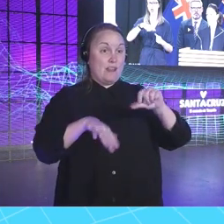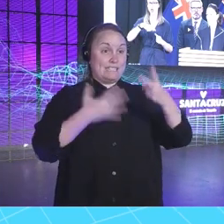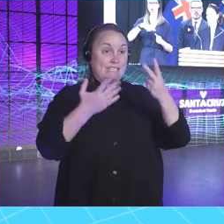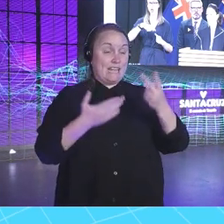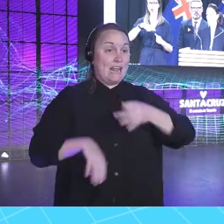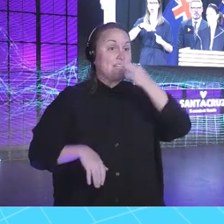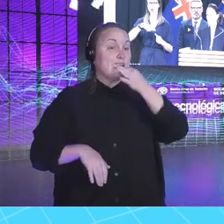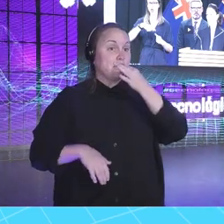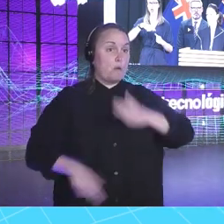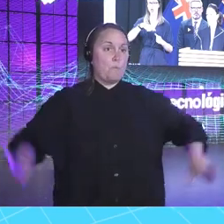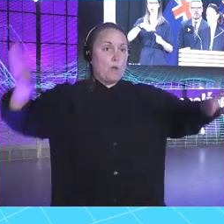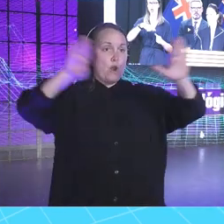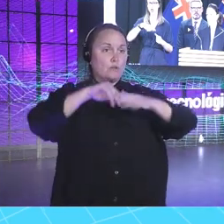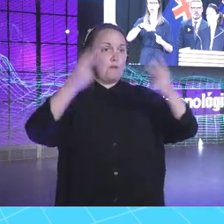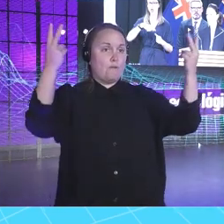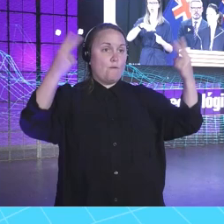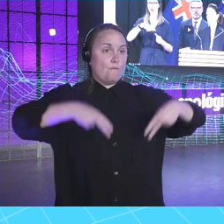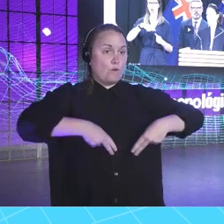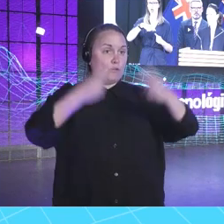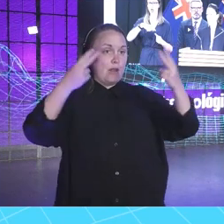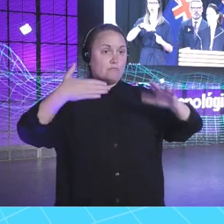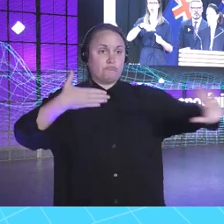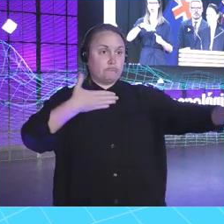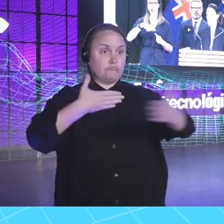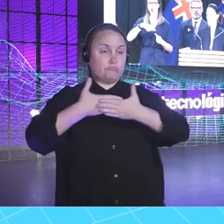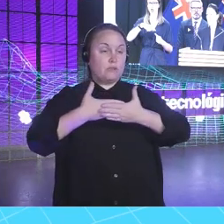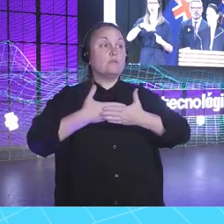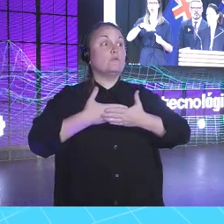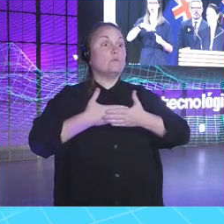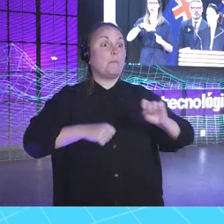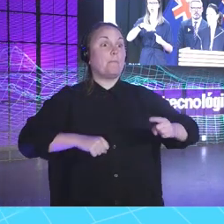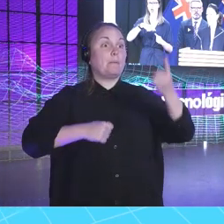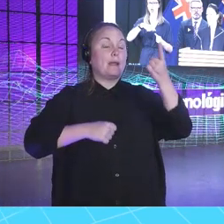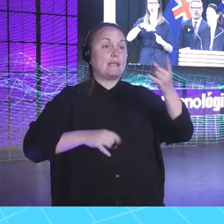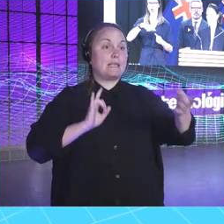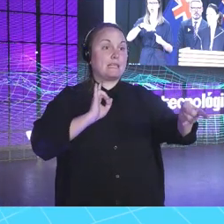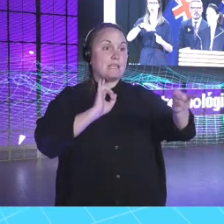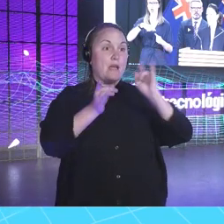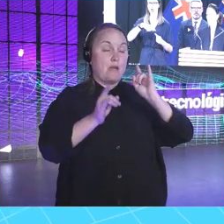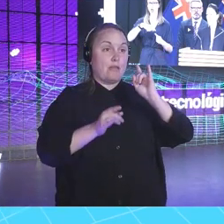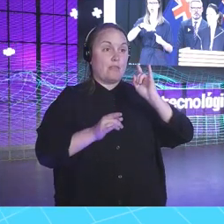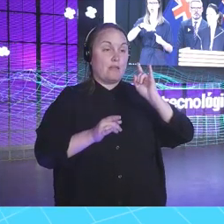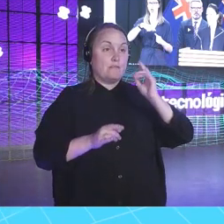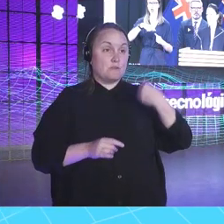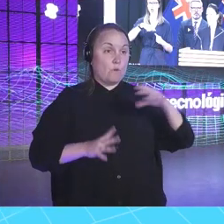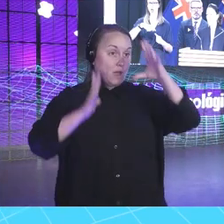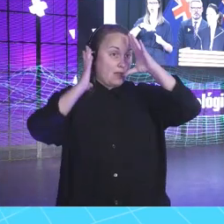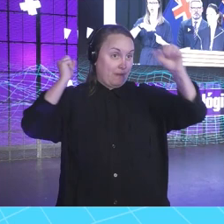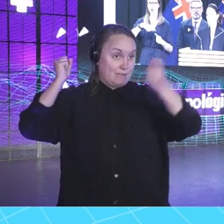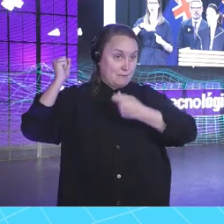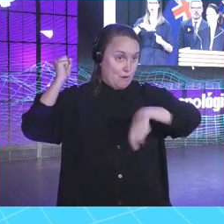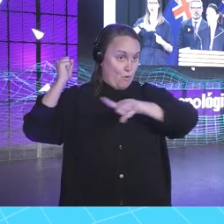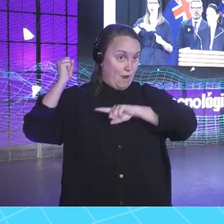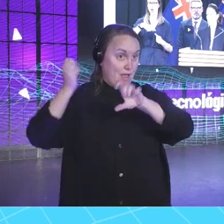nos da poco margen y recibió tuvimos el honor recibir la primera llamada que hizo la embajada española